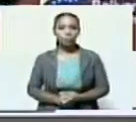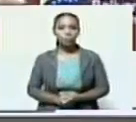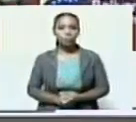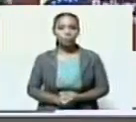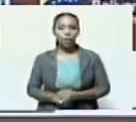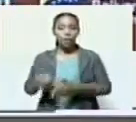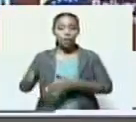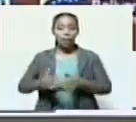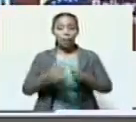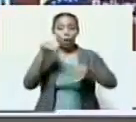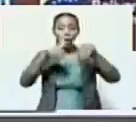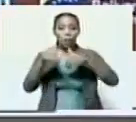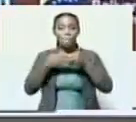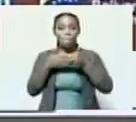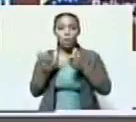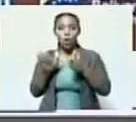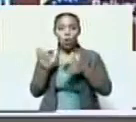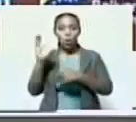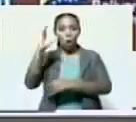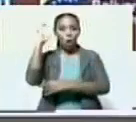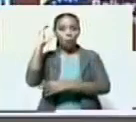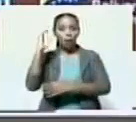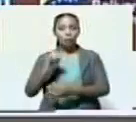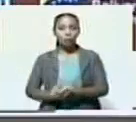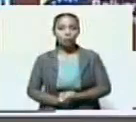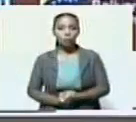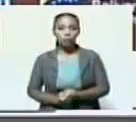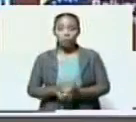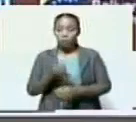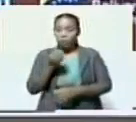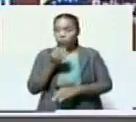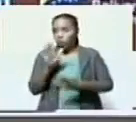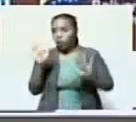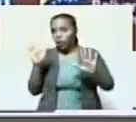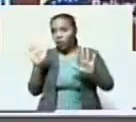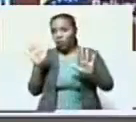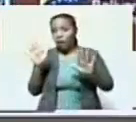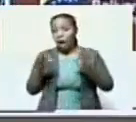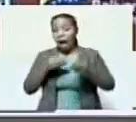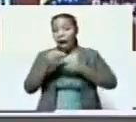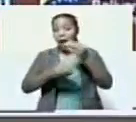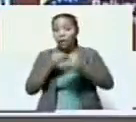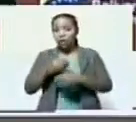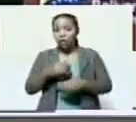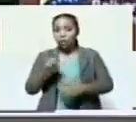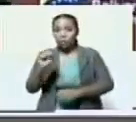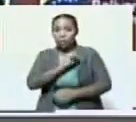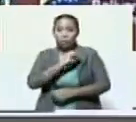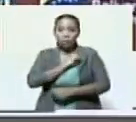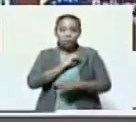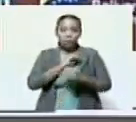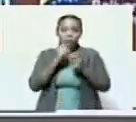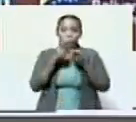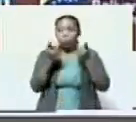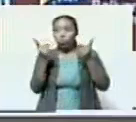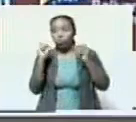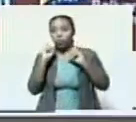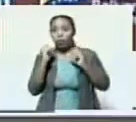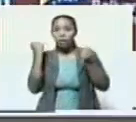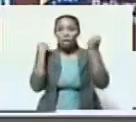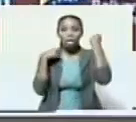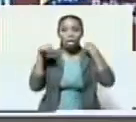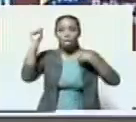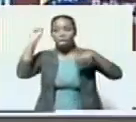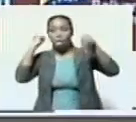Camino electoral que se ha abierto en Colombia, bueno, ha provocado un terror, un ambiente de terror y de desesperación